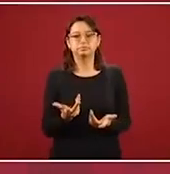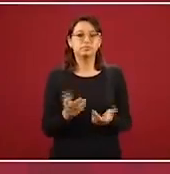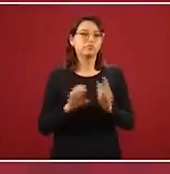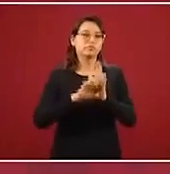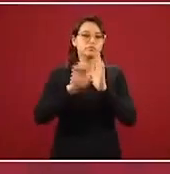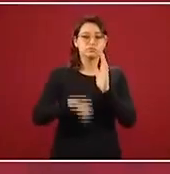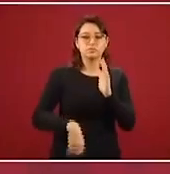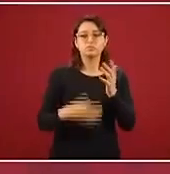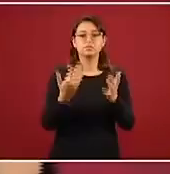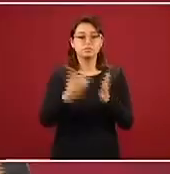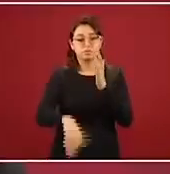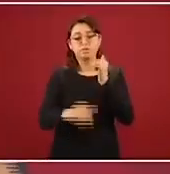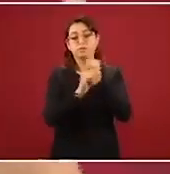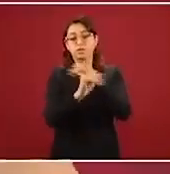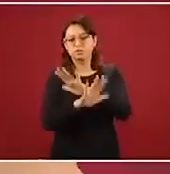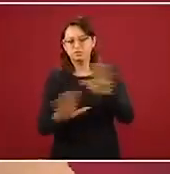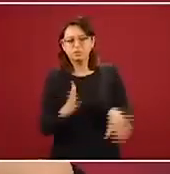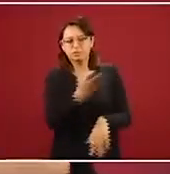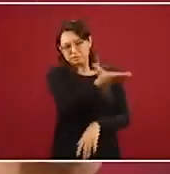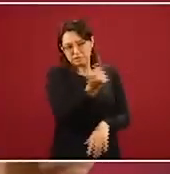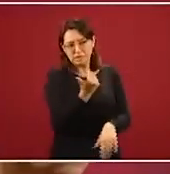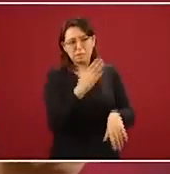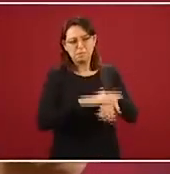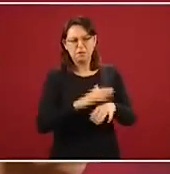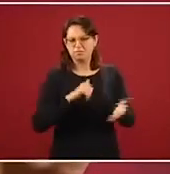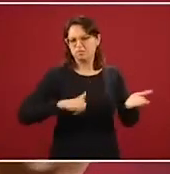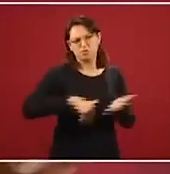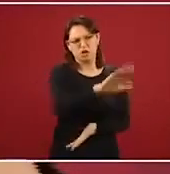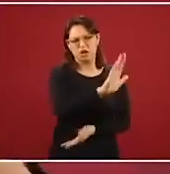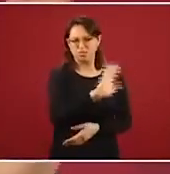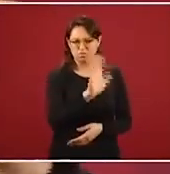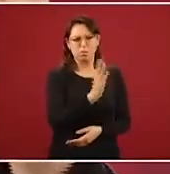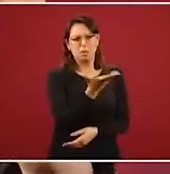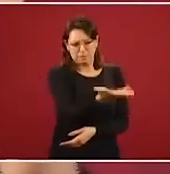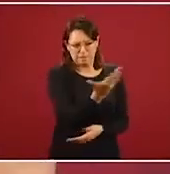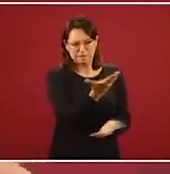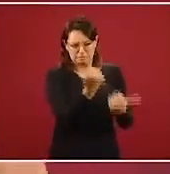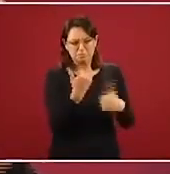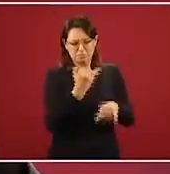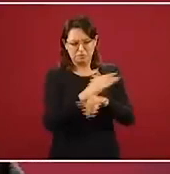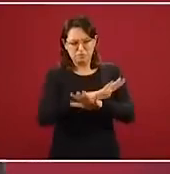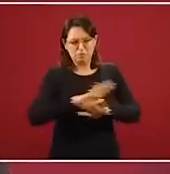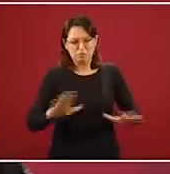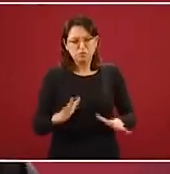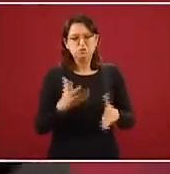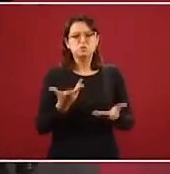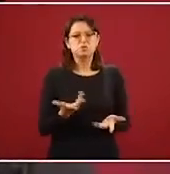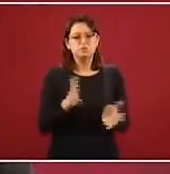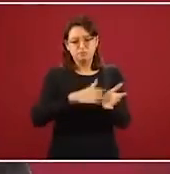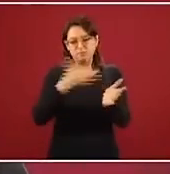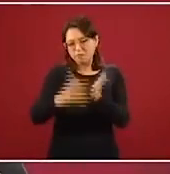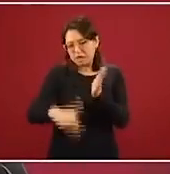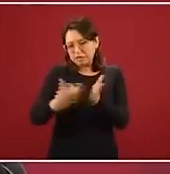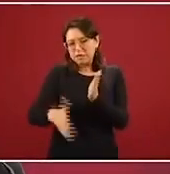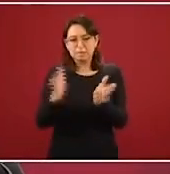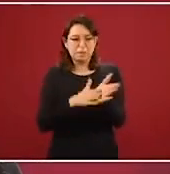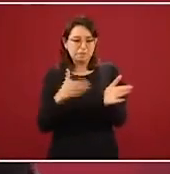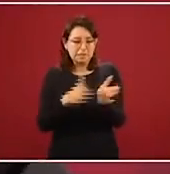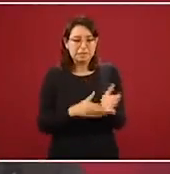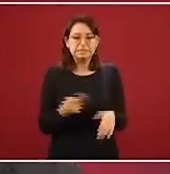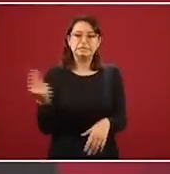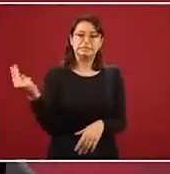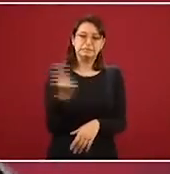su información, se le pide la información, no se le descarta de saque, digamos, pero si se le dice, oiga, usted necesitaba